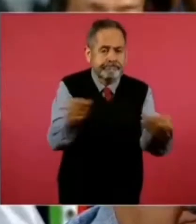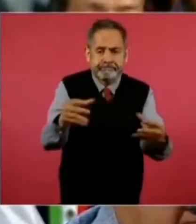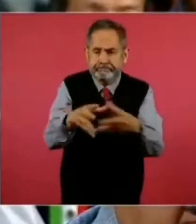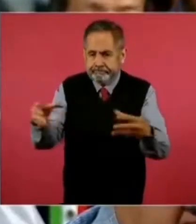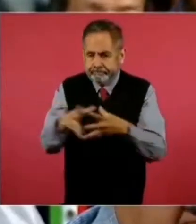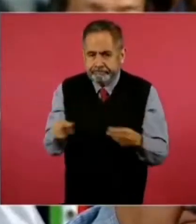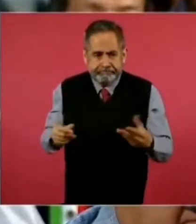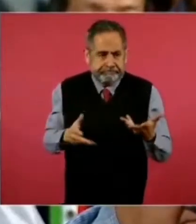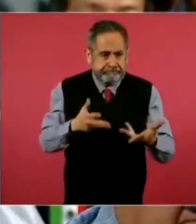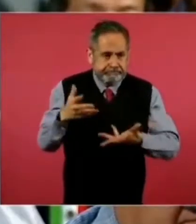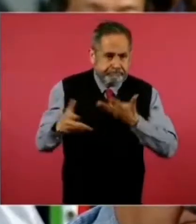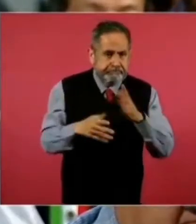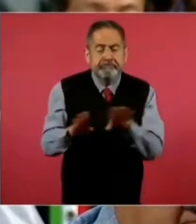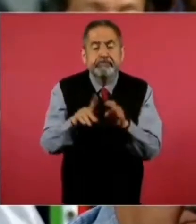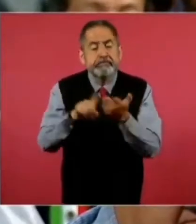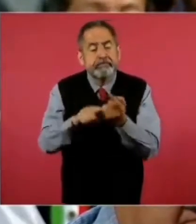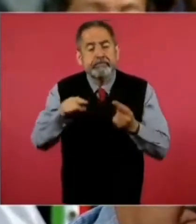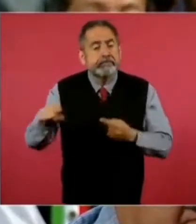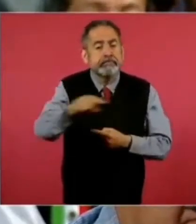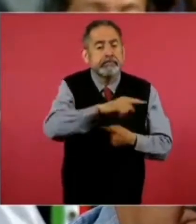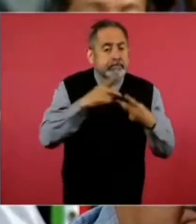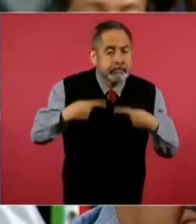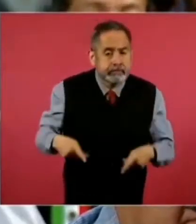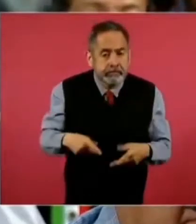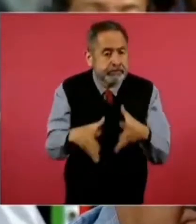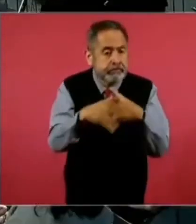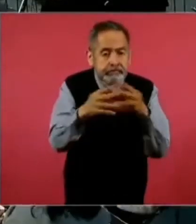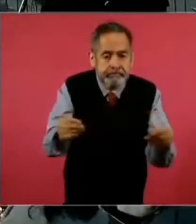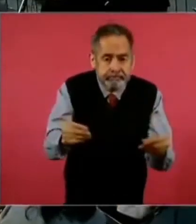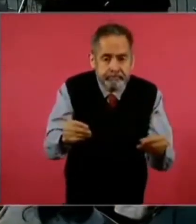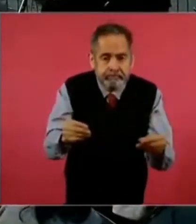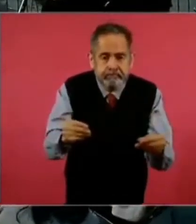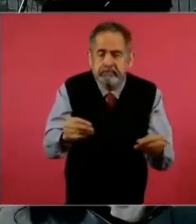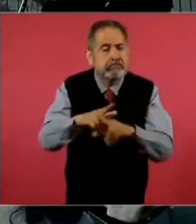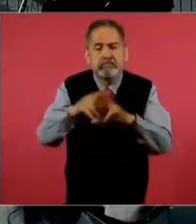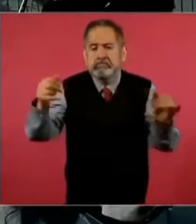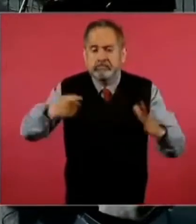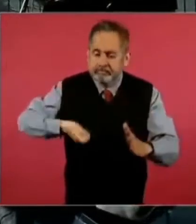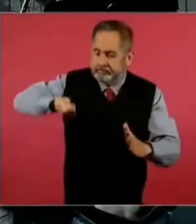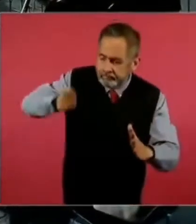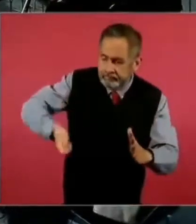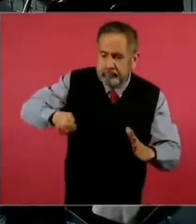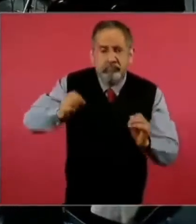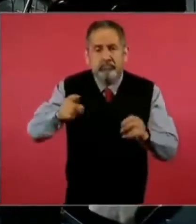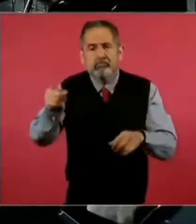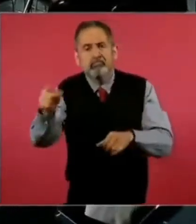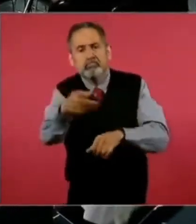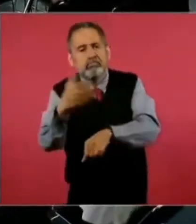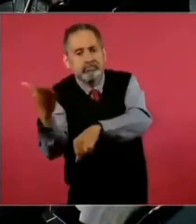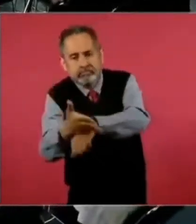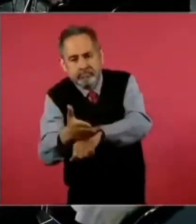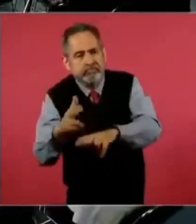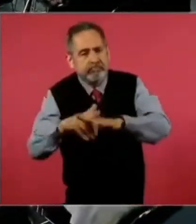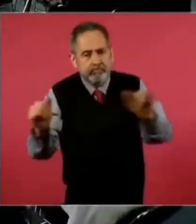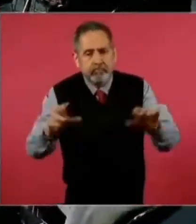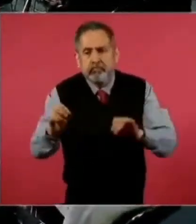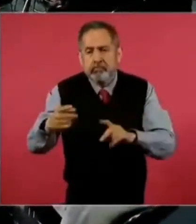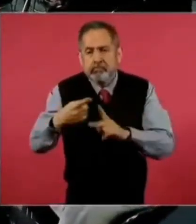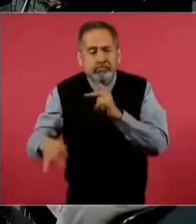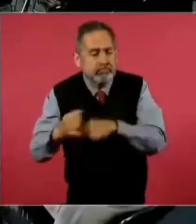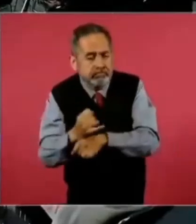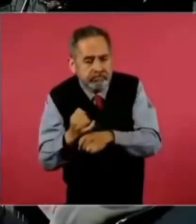todos estos casos ninguna desaparición llegó a una sentencia o castigo, y a veces ni siquiera la investigación.